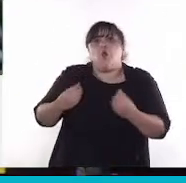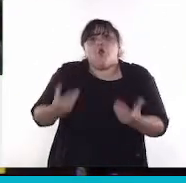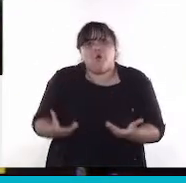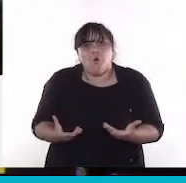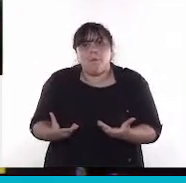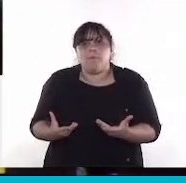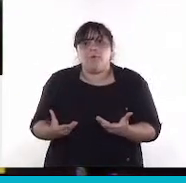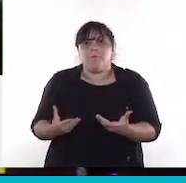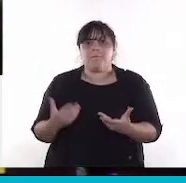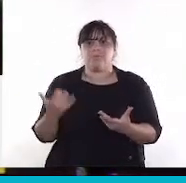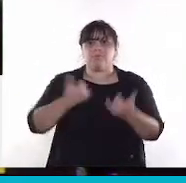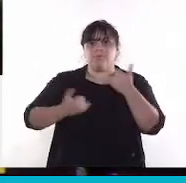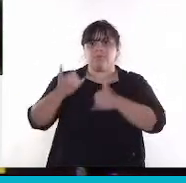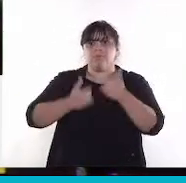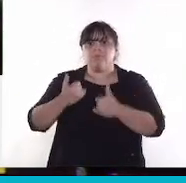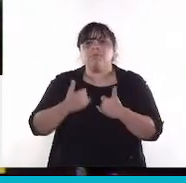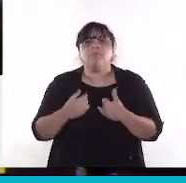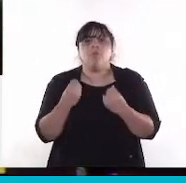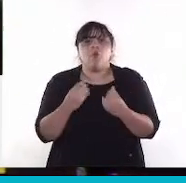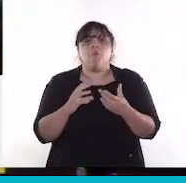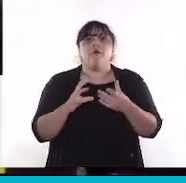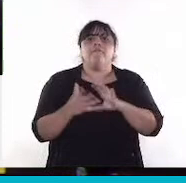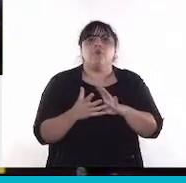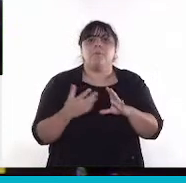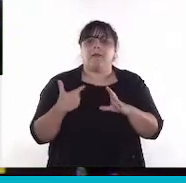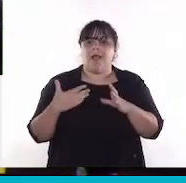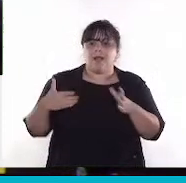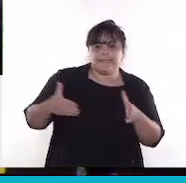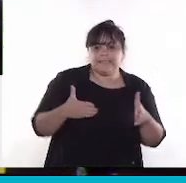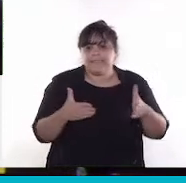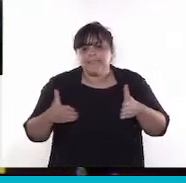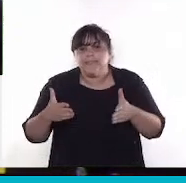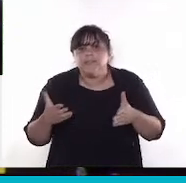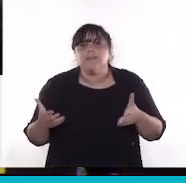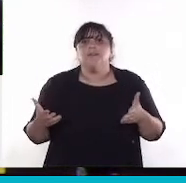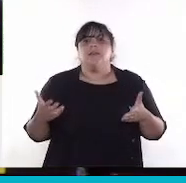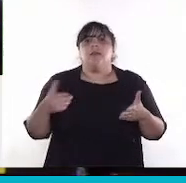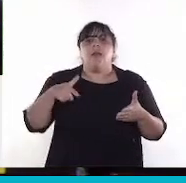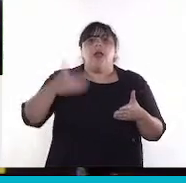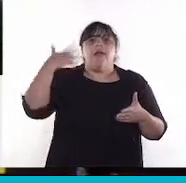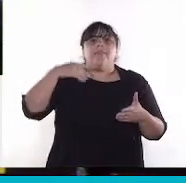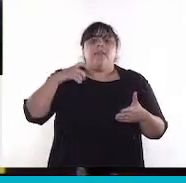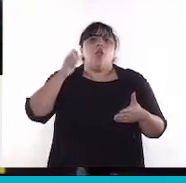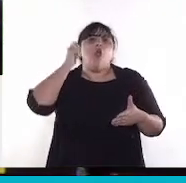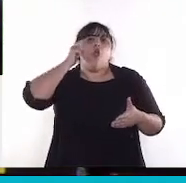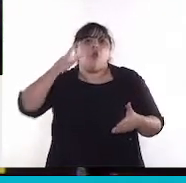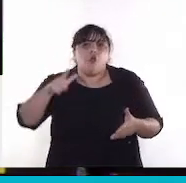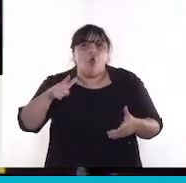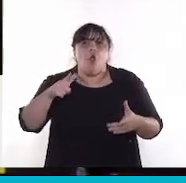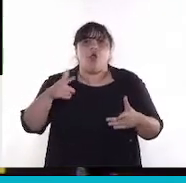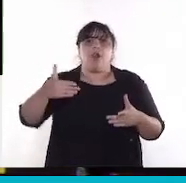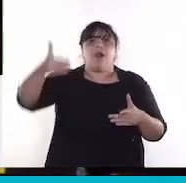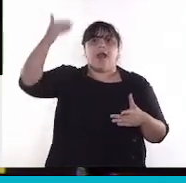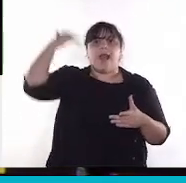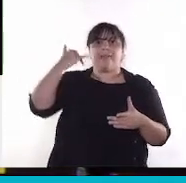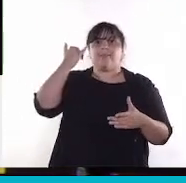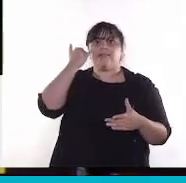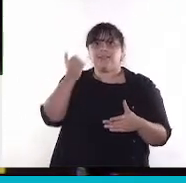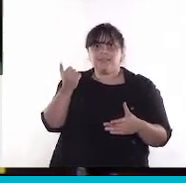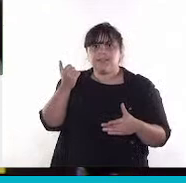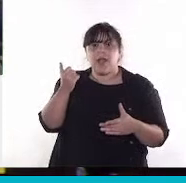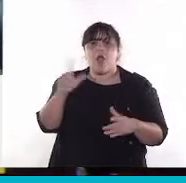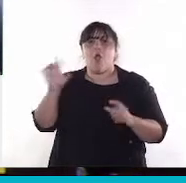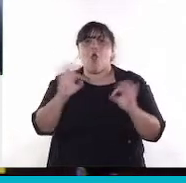de decirnos cómo vamos a encaminar a lograr una simetría en todo lo que había ocurrido o achicar